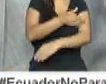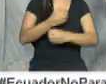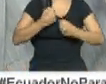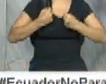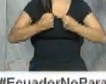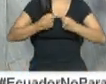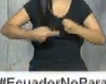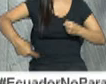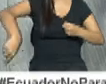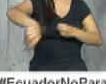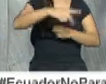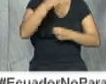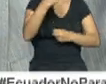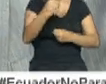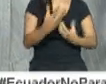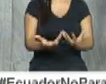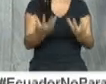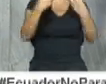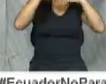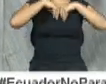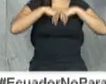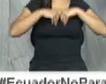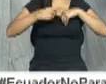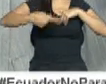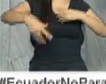procesos y aceptar y llevar a cabo